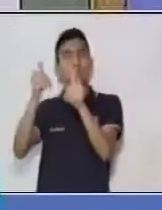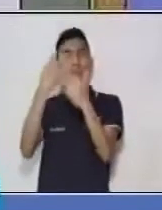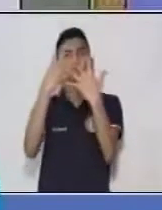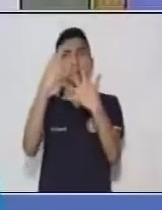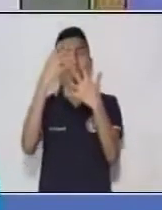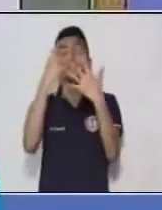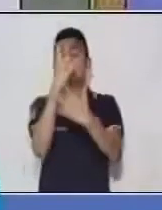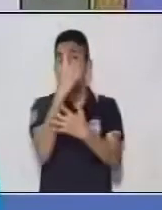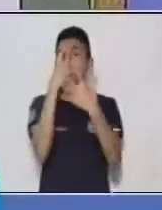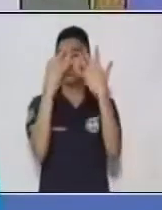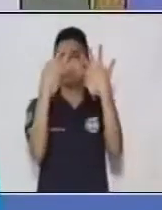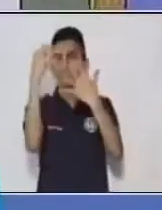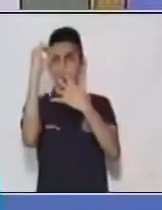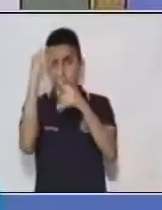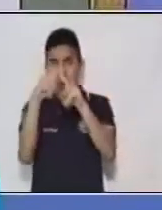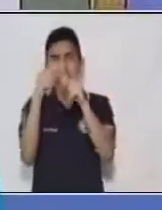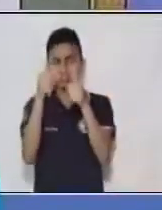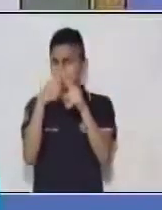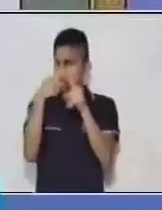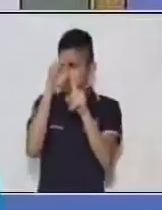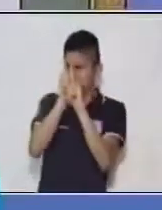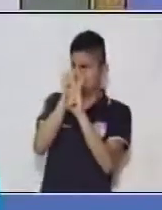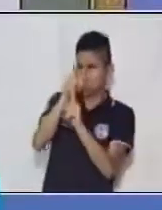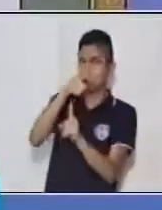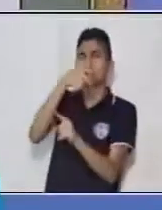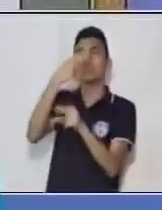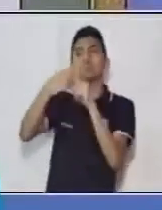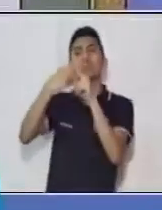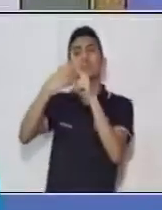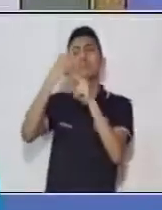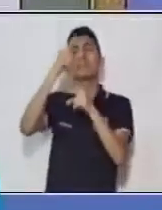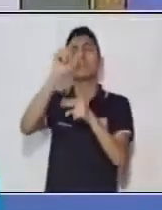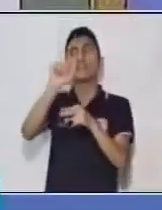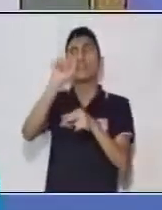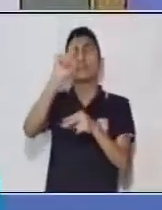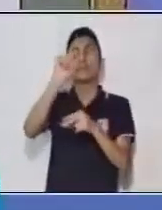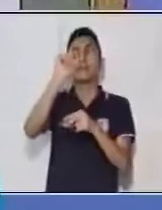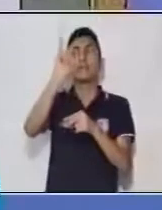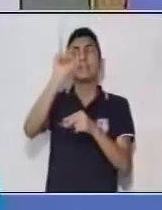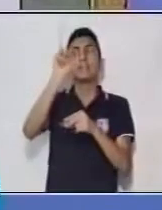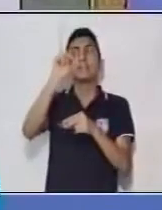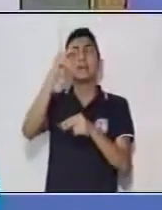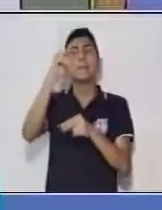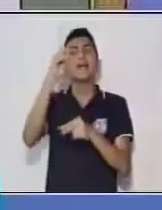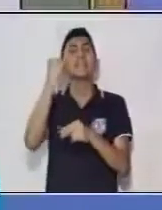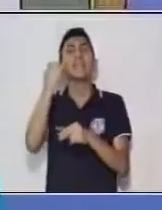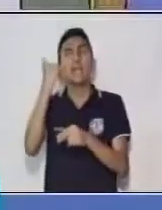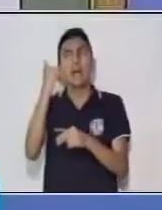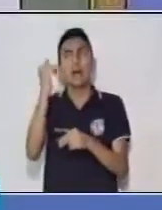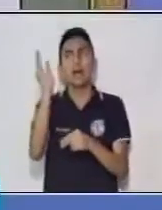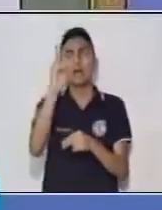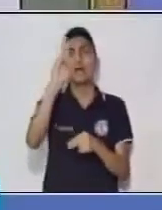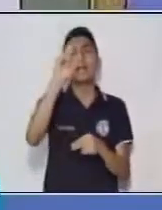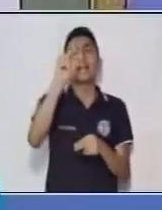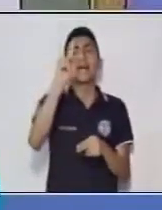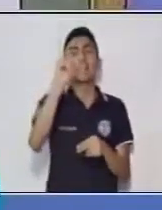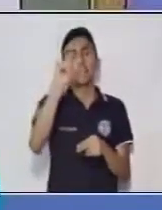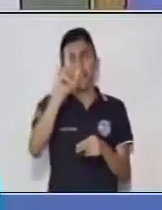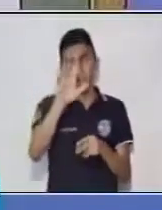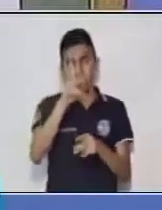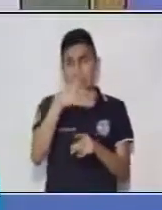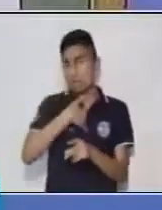Entonces, esta figura puedo decir que tiene simetría radial, porque la hago girar media vuelta